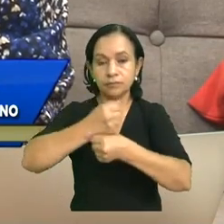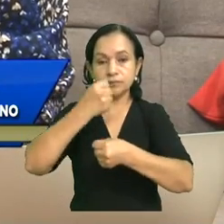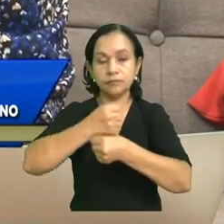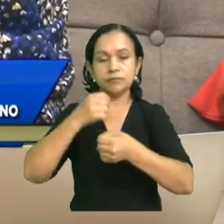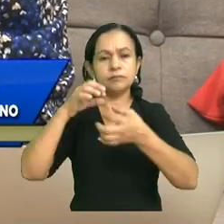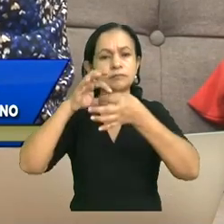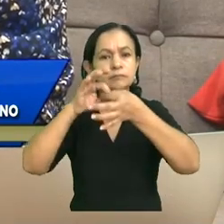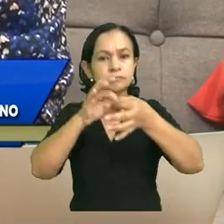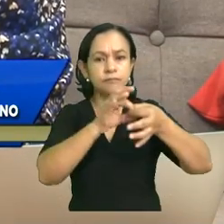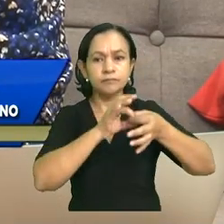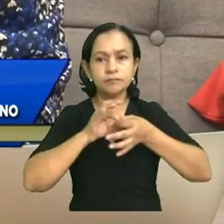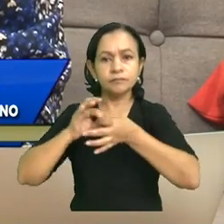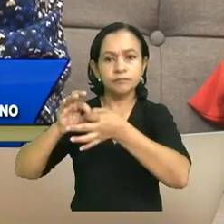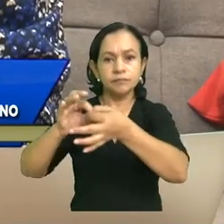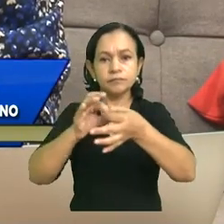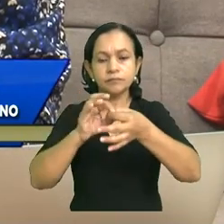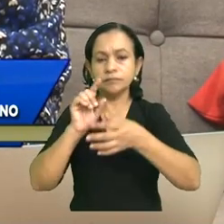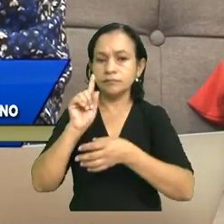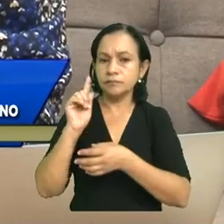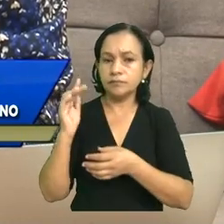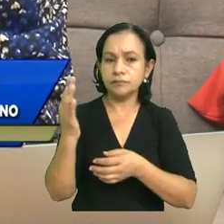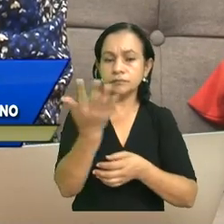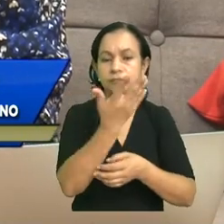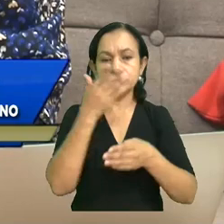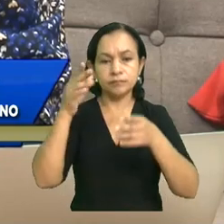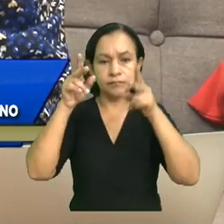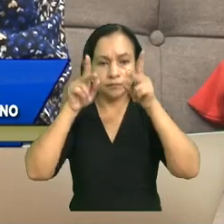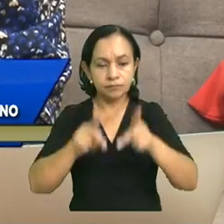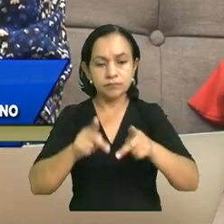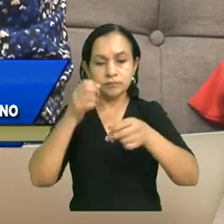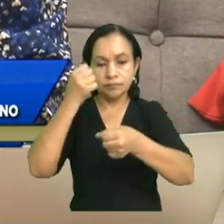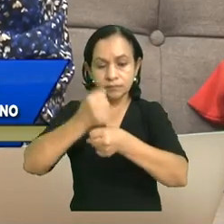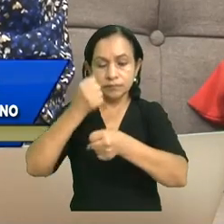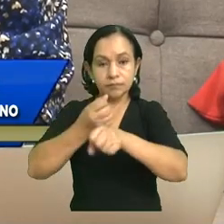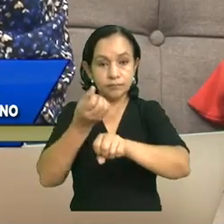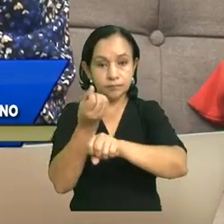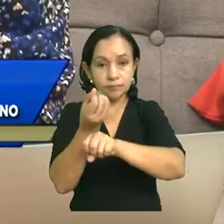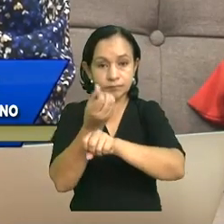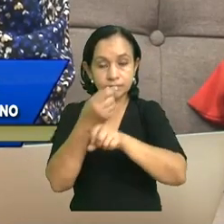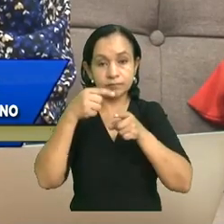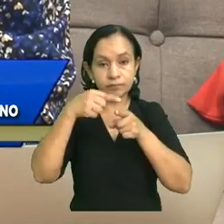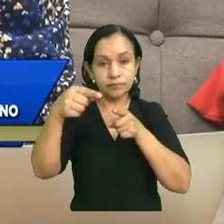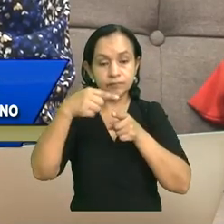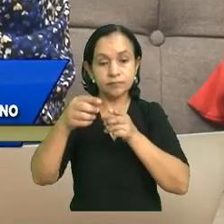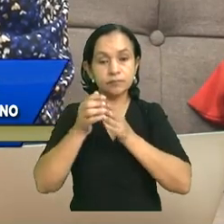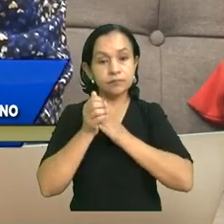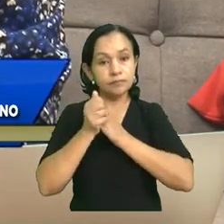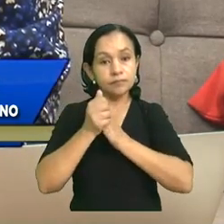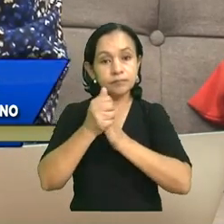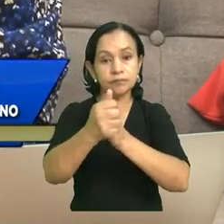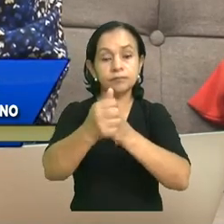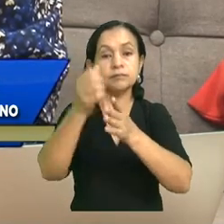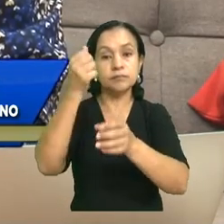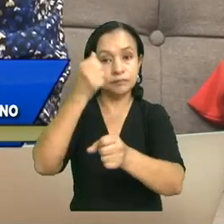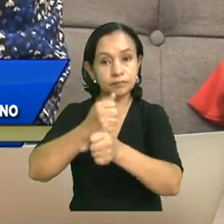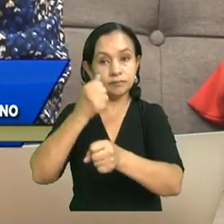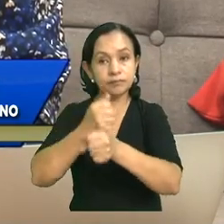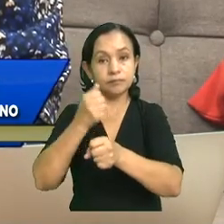conjunto. Los servidores públicos municipales, lógicamente, al frente de todas estas tareas. Claro.